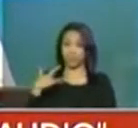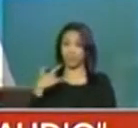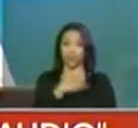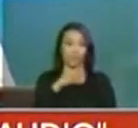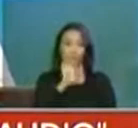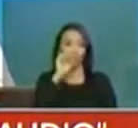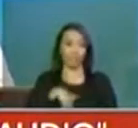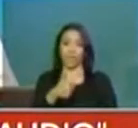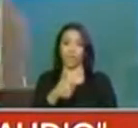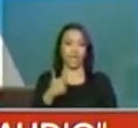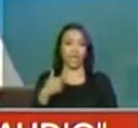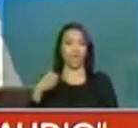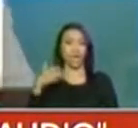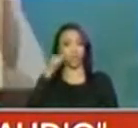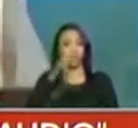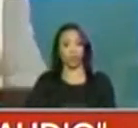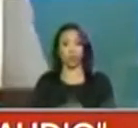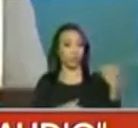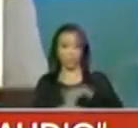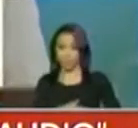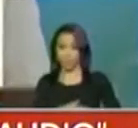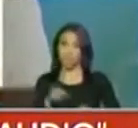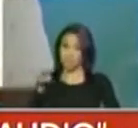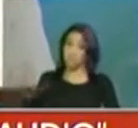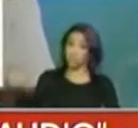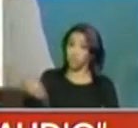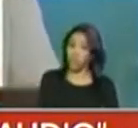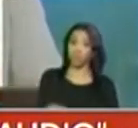está denunciando que fue falso, que fue.